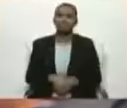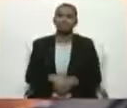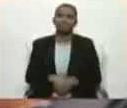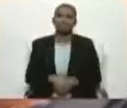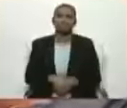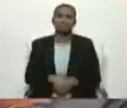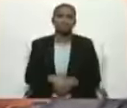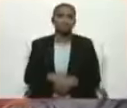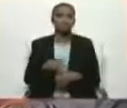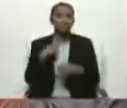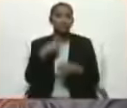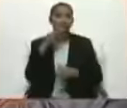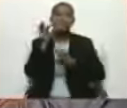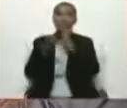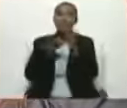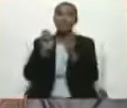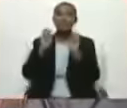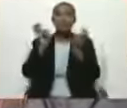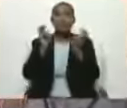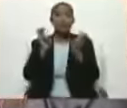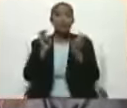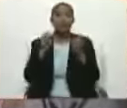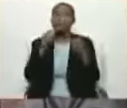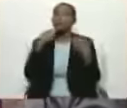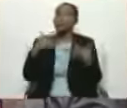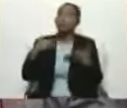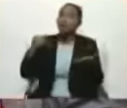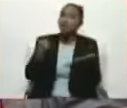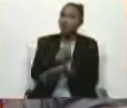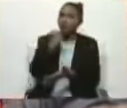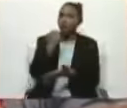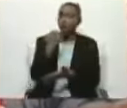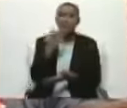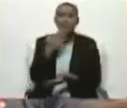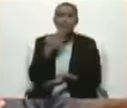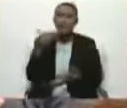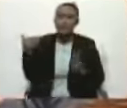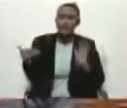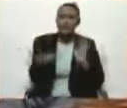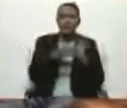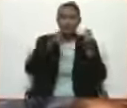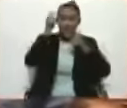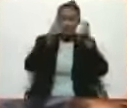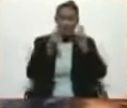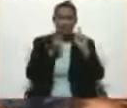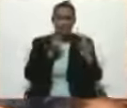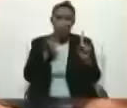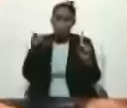Coño, es que se meta con un chavista, se mete con todos los chavistas, ¿vale?